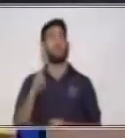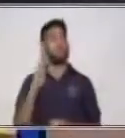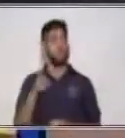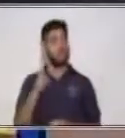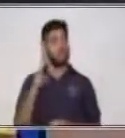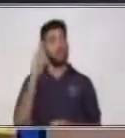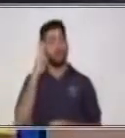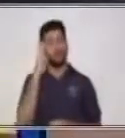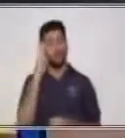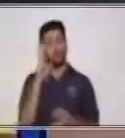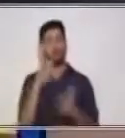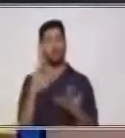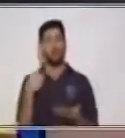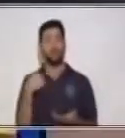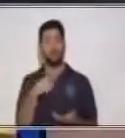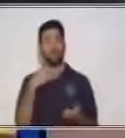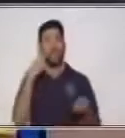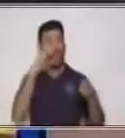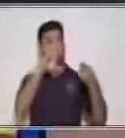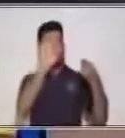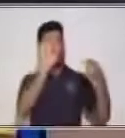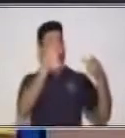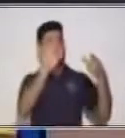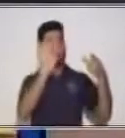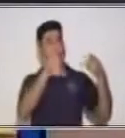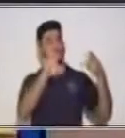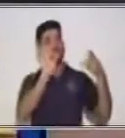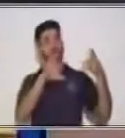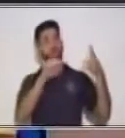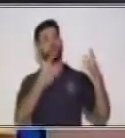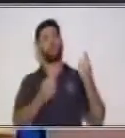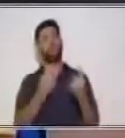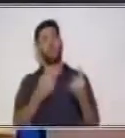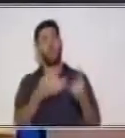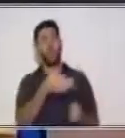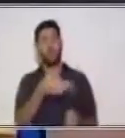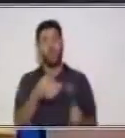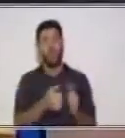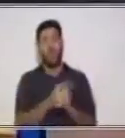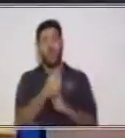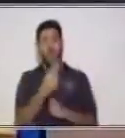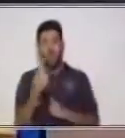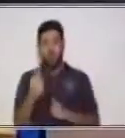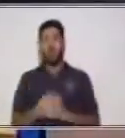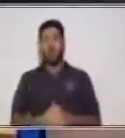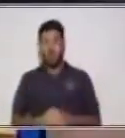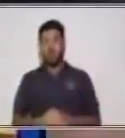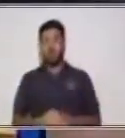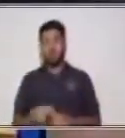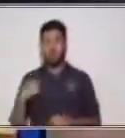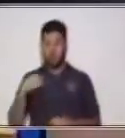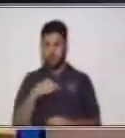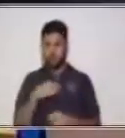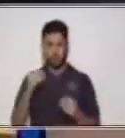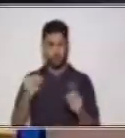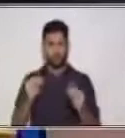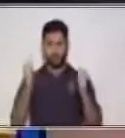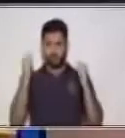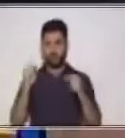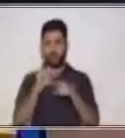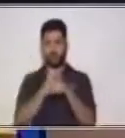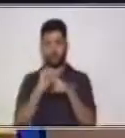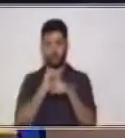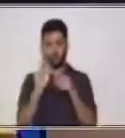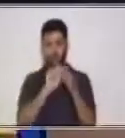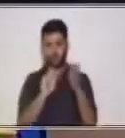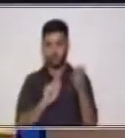recordemos cómo vamos a identificar las monedas. Hoy vamos a hacer rapidito un ejercicio